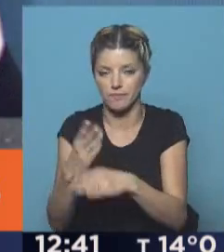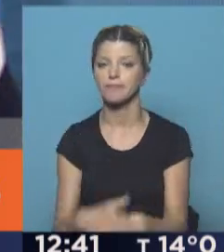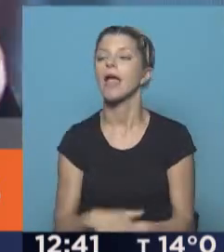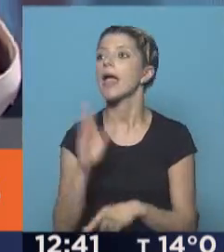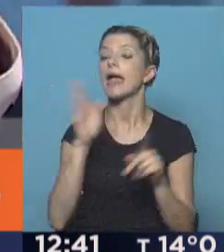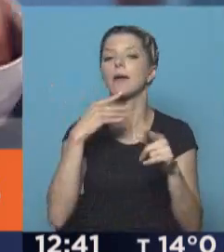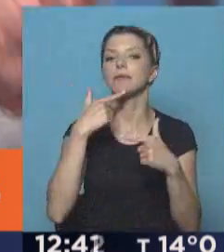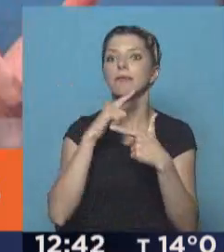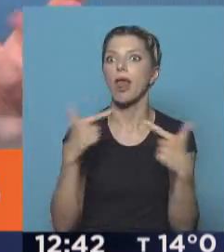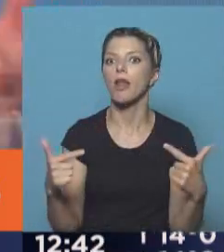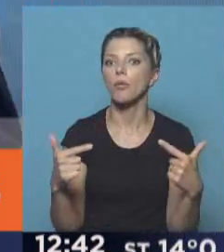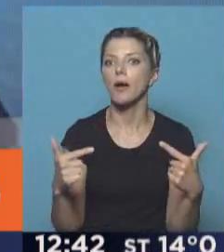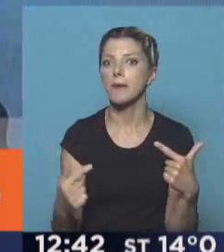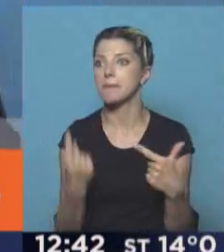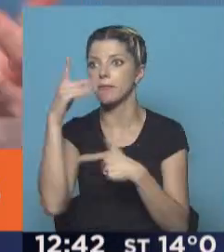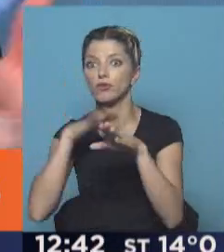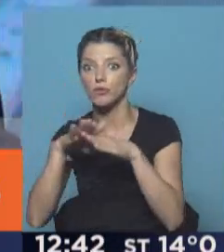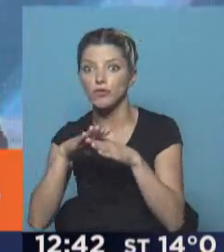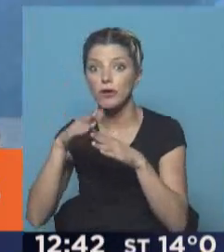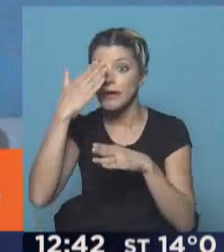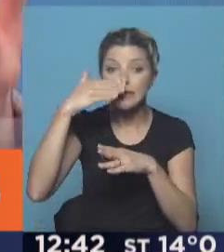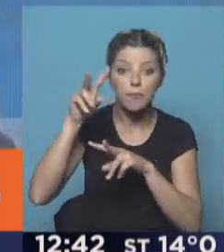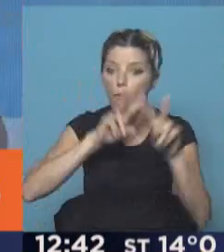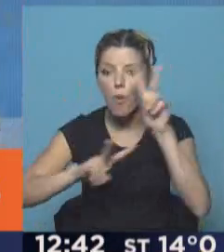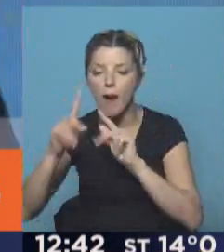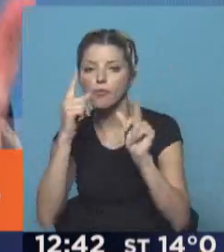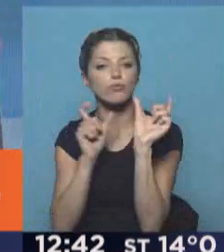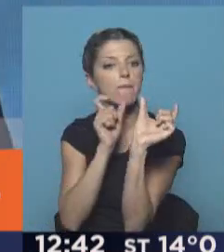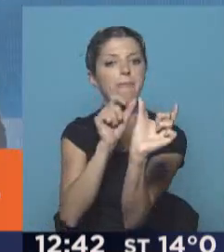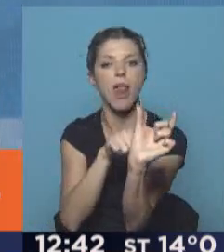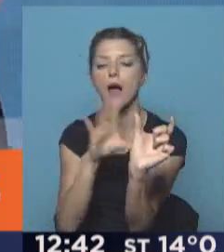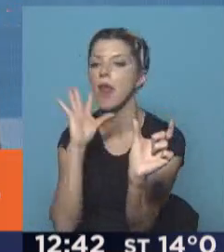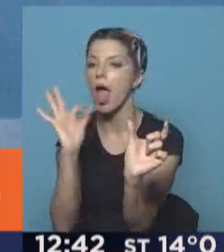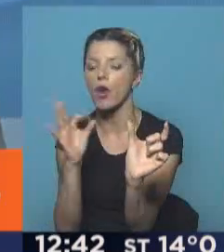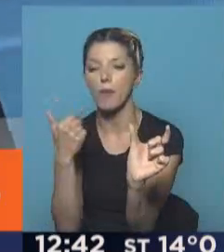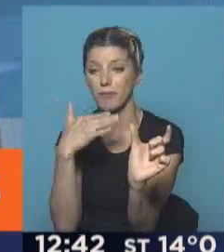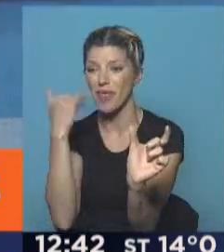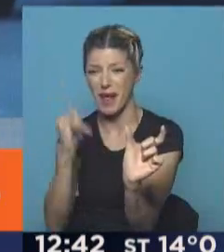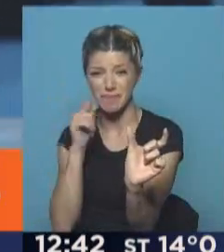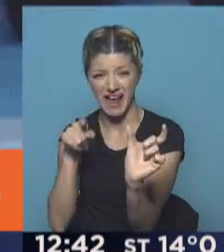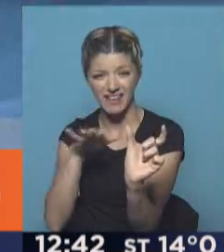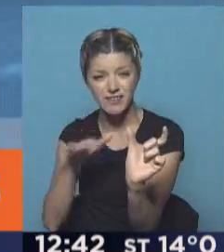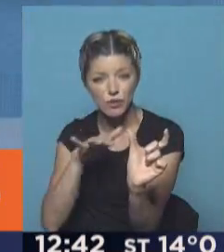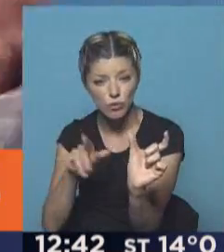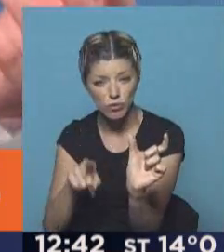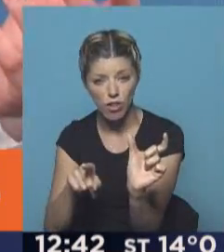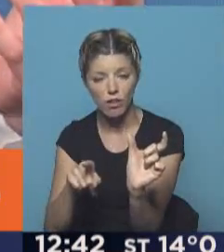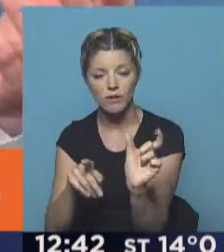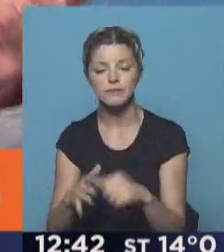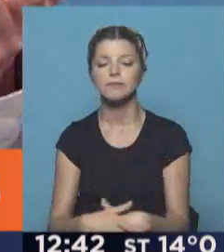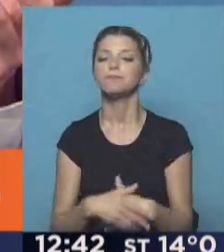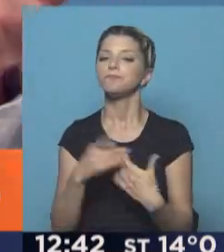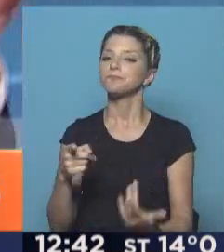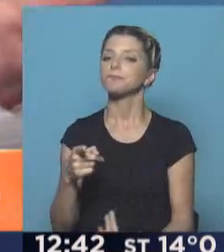reacciona después de los acontecimientos, claro, trata de darle forma o tratar de llevar a poner en palabras eso que está sucediendo. O sea, es que Durkheim